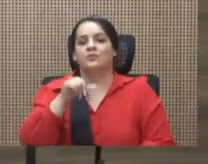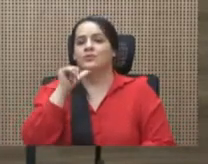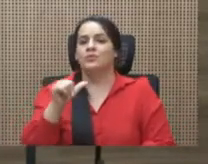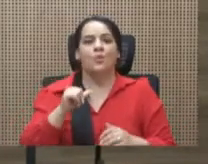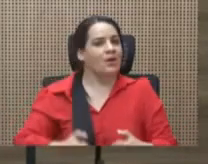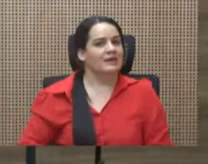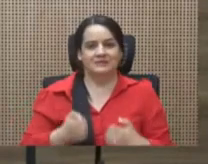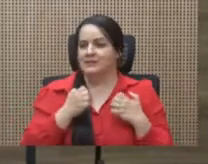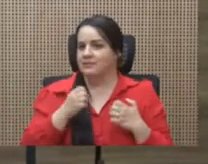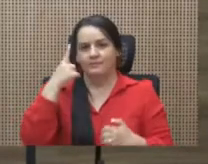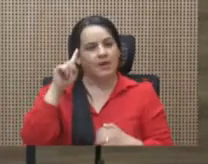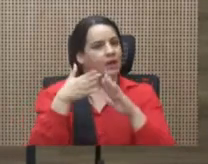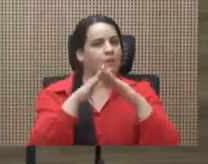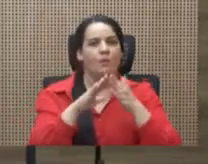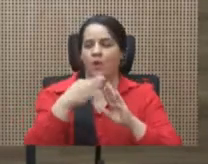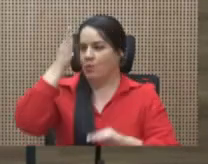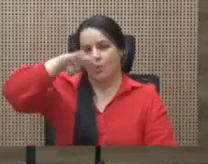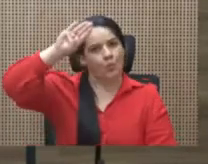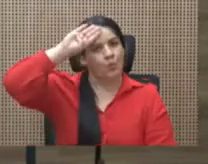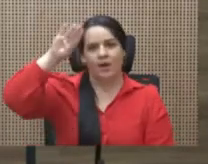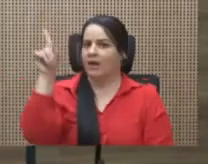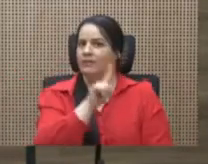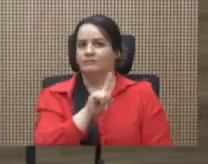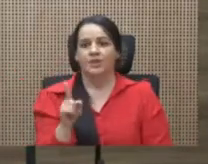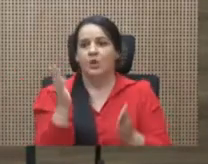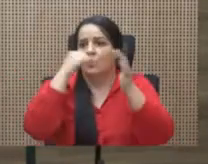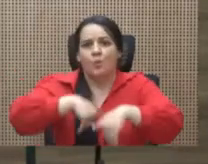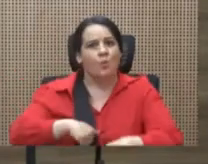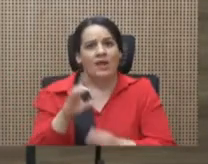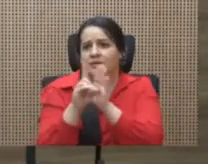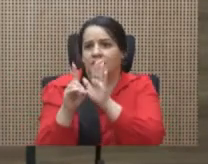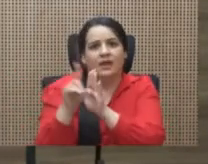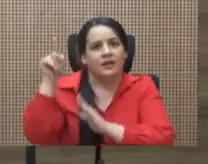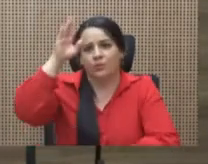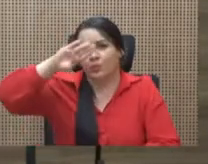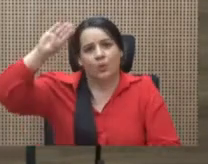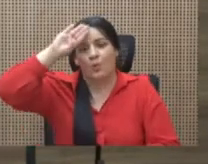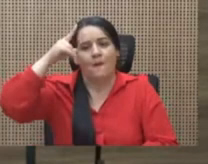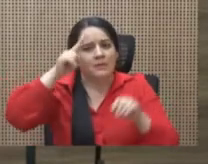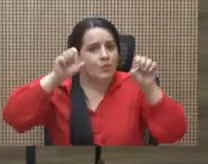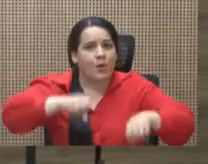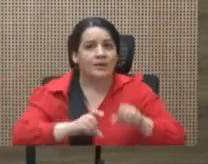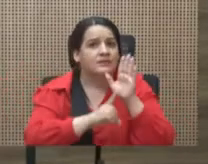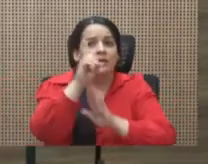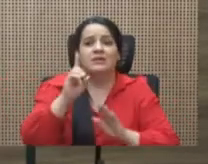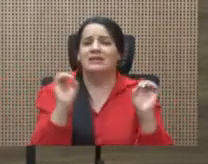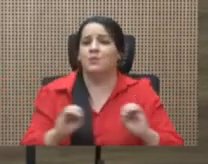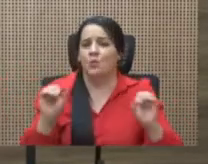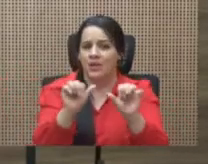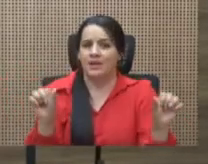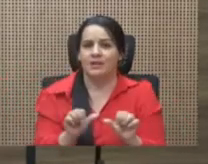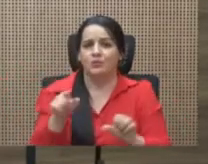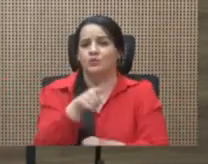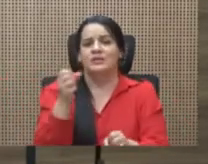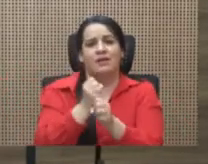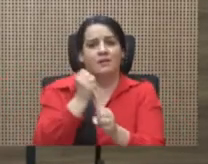inexistentes para el pueblo cubano. No hay derechos para poder desarrollar ninguna de las áreas que ustedes trabajan en su